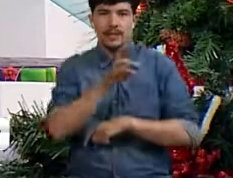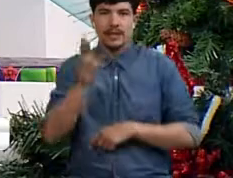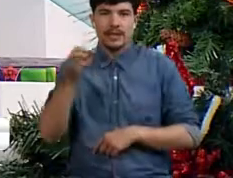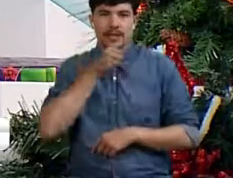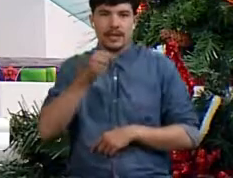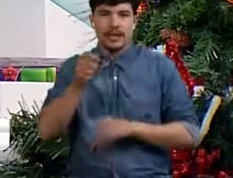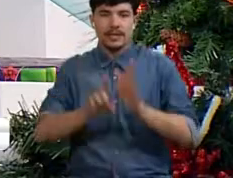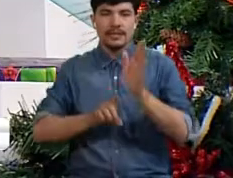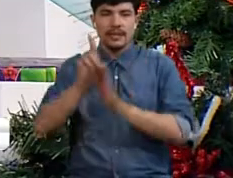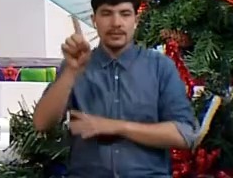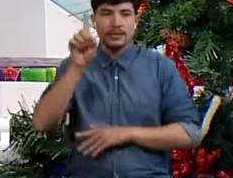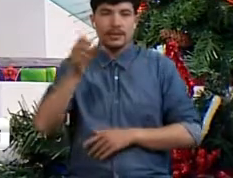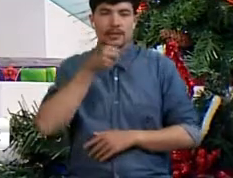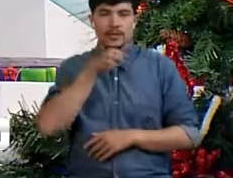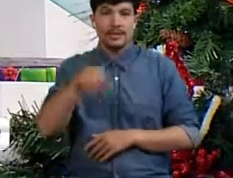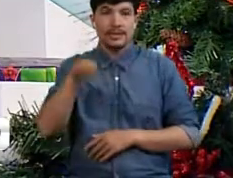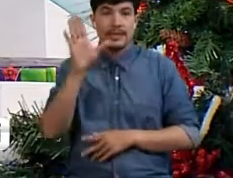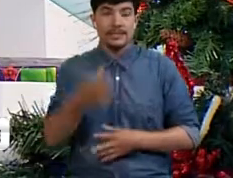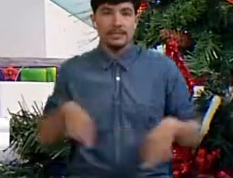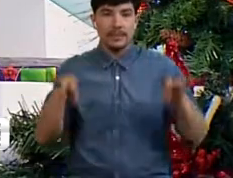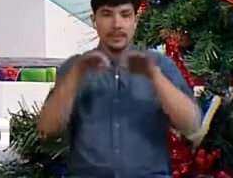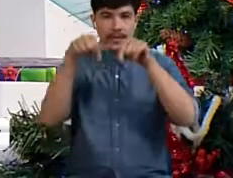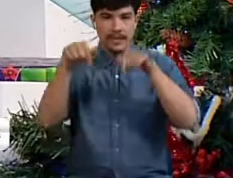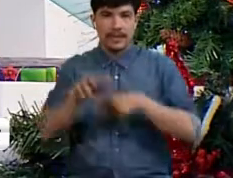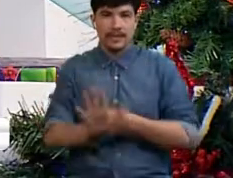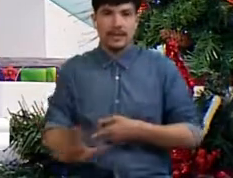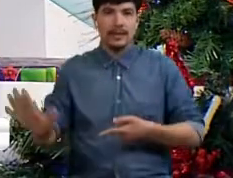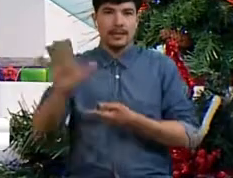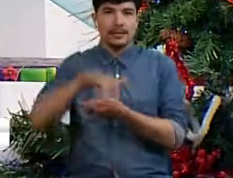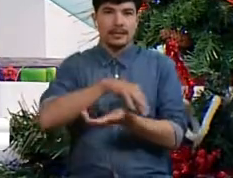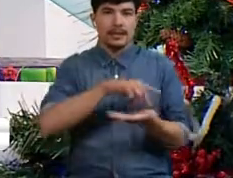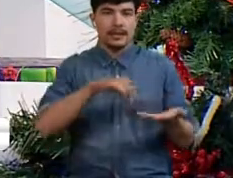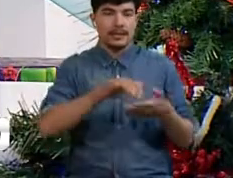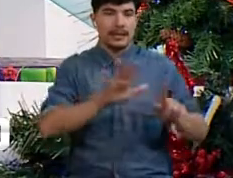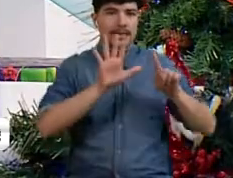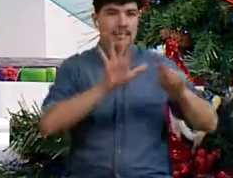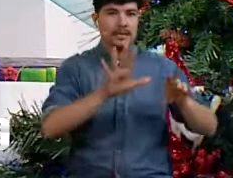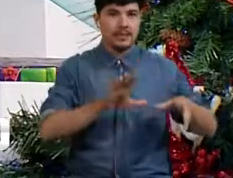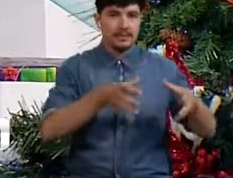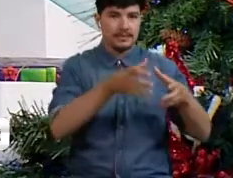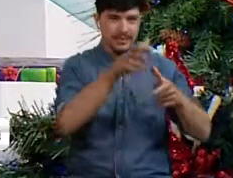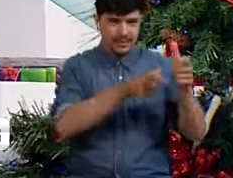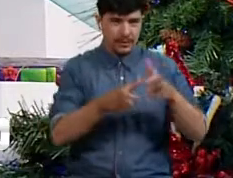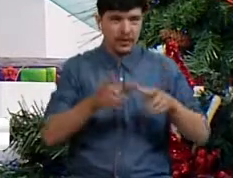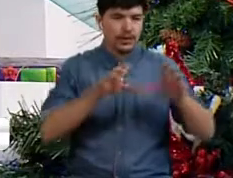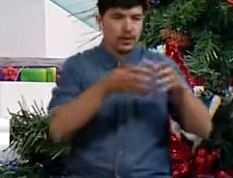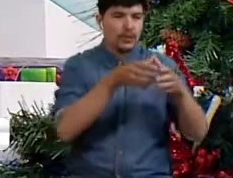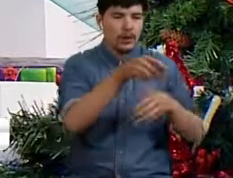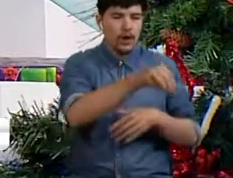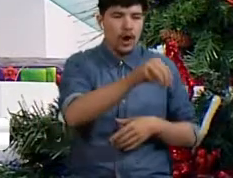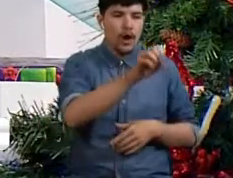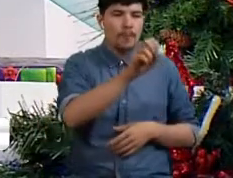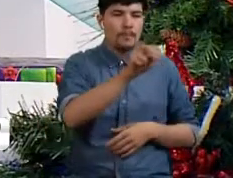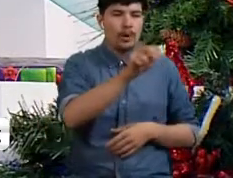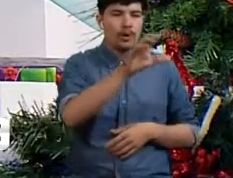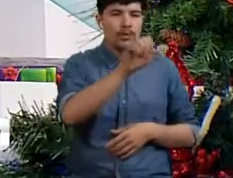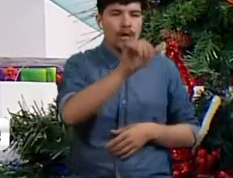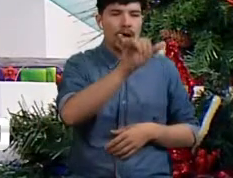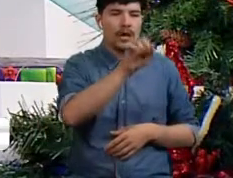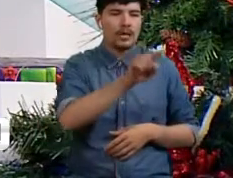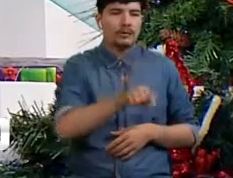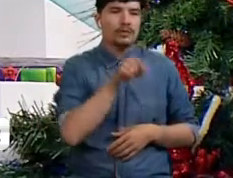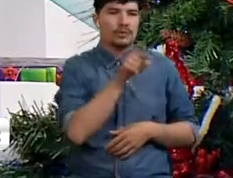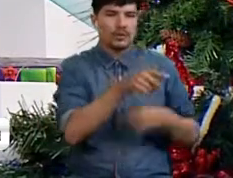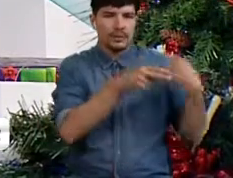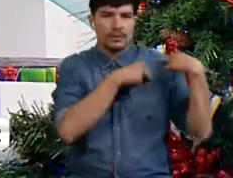el desarrollo de una de las noticias más importantes en el departamento de santander y es que los seis integrantes de la banda los muchachos que al parecer se dedicaban a la piratería